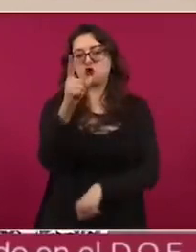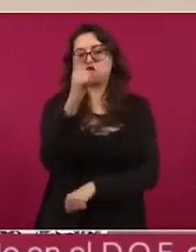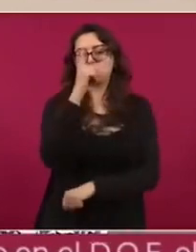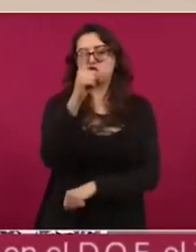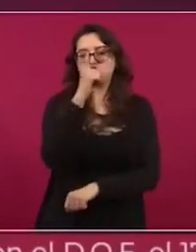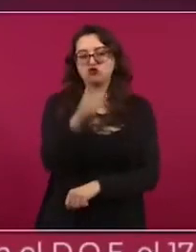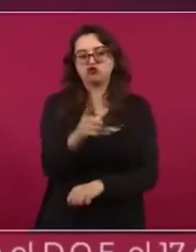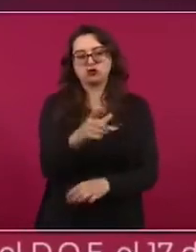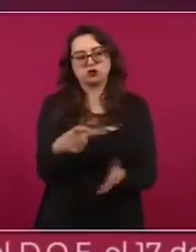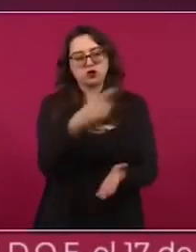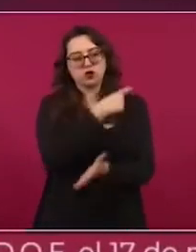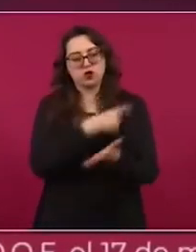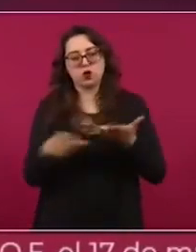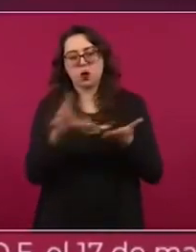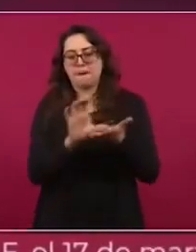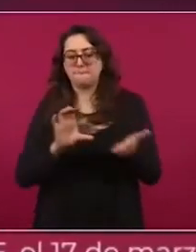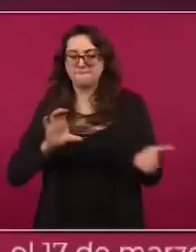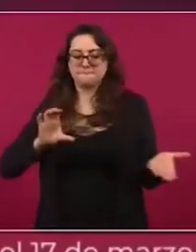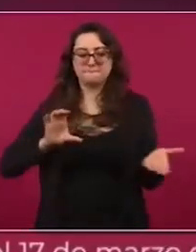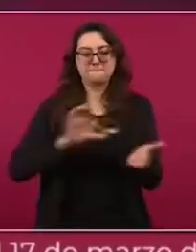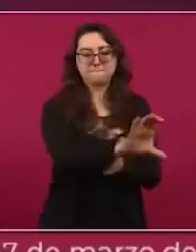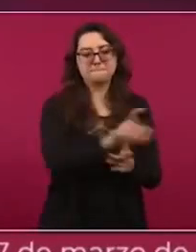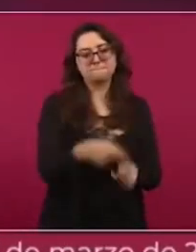a la empresa iberdrola